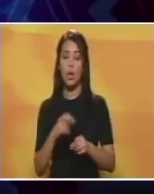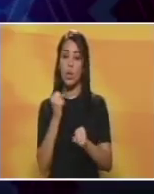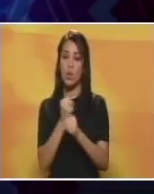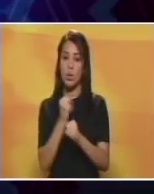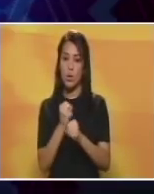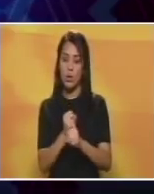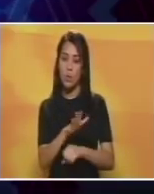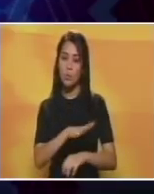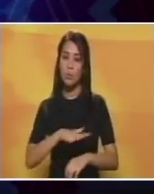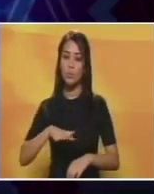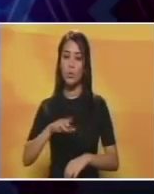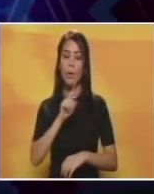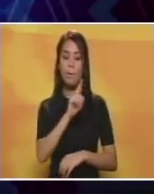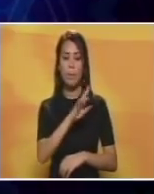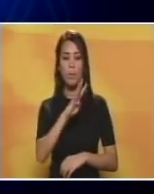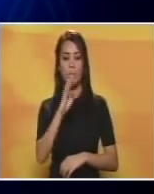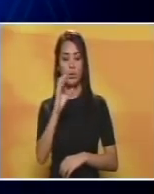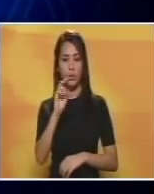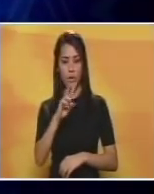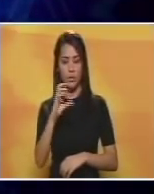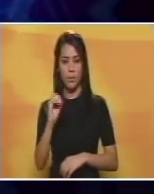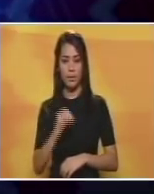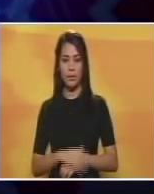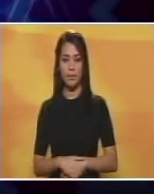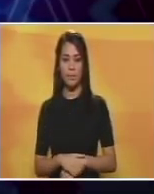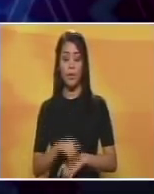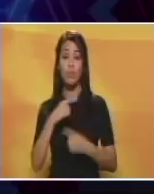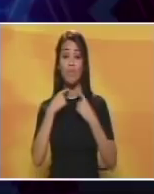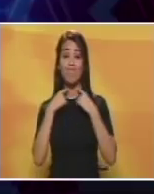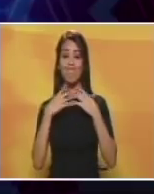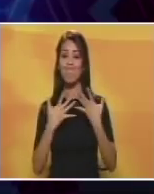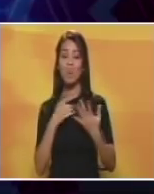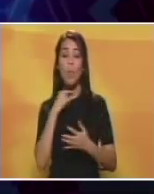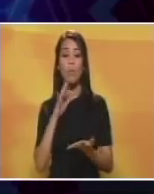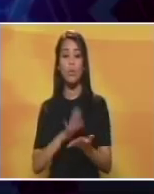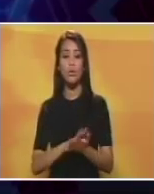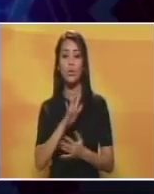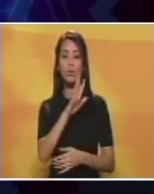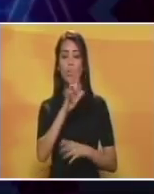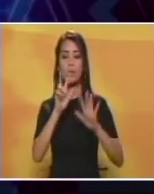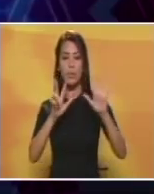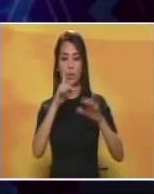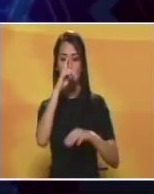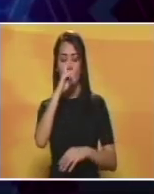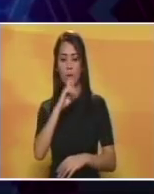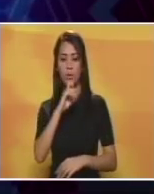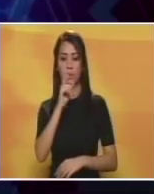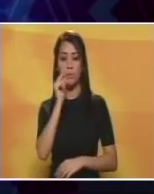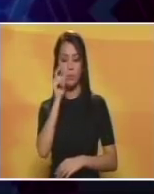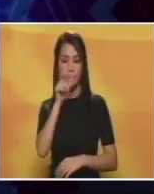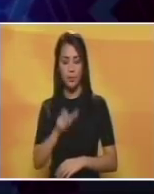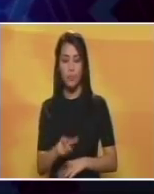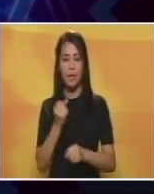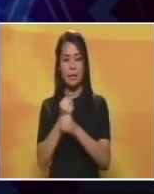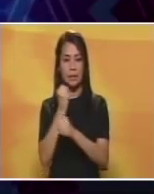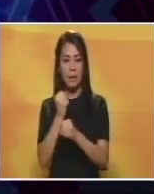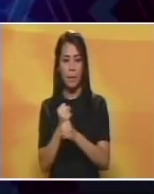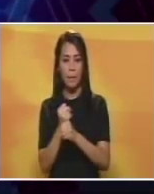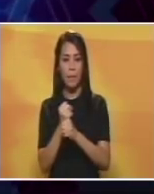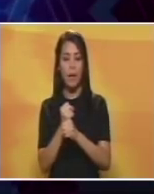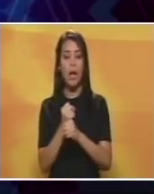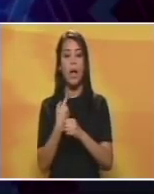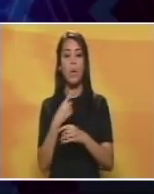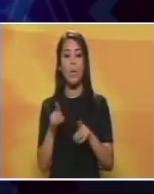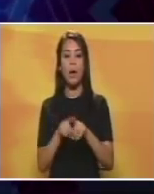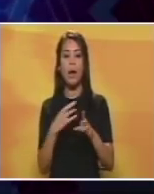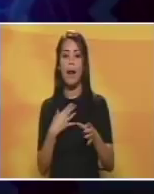pozo Bachaquero 1420, donde perdió la vida Porfirio Morillo, de 58 años de edad, quien se desempeñaba como operador de